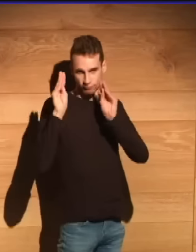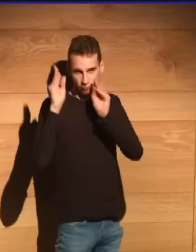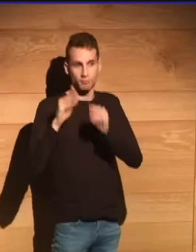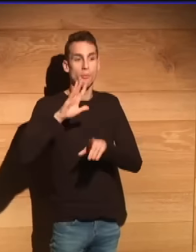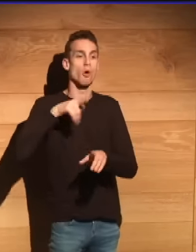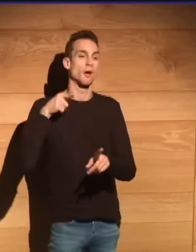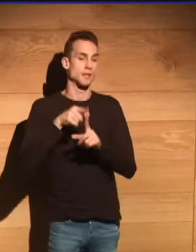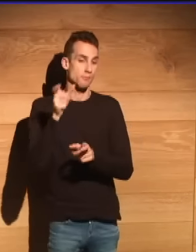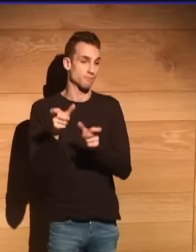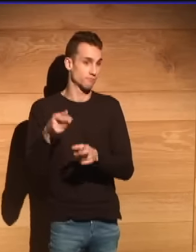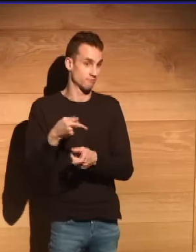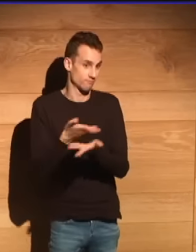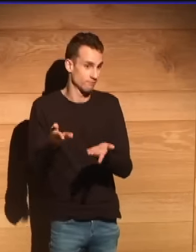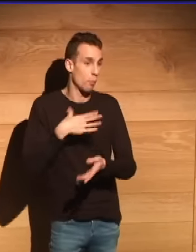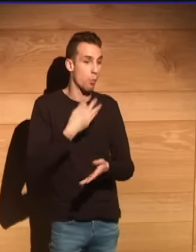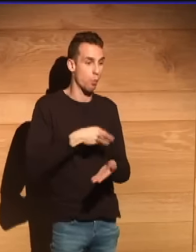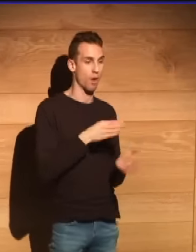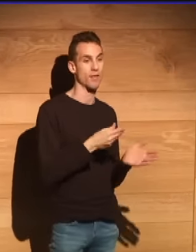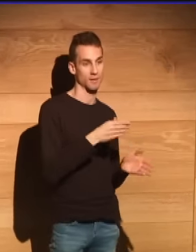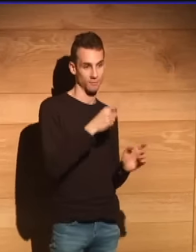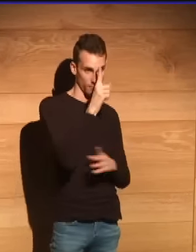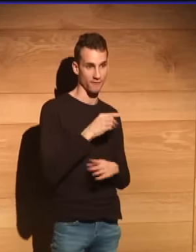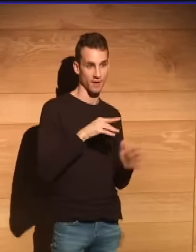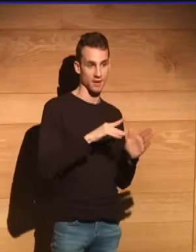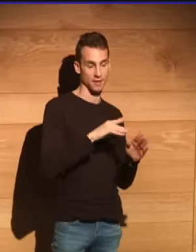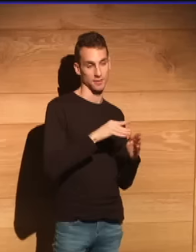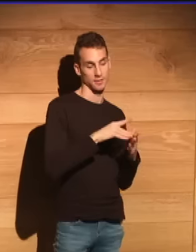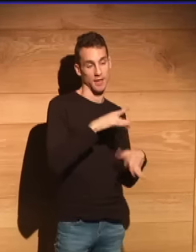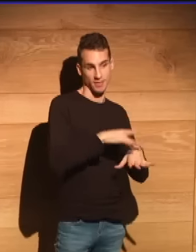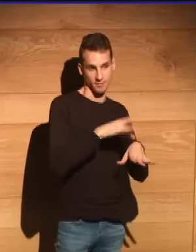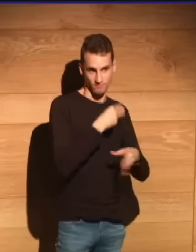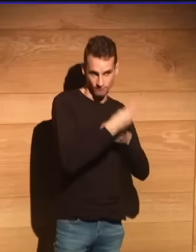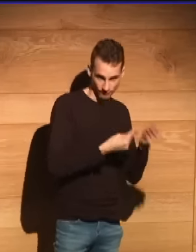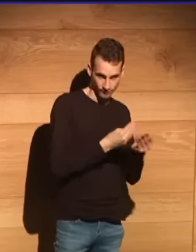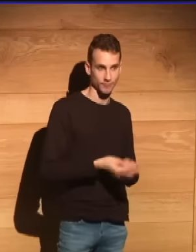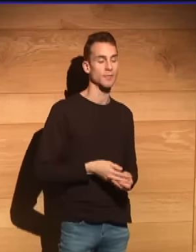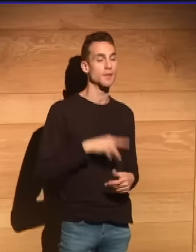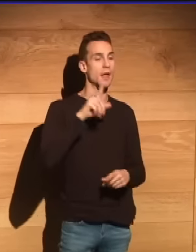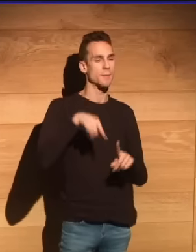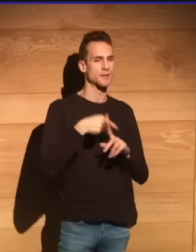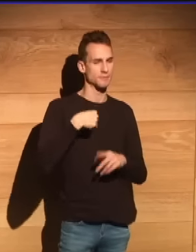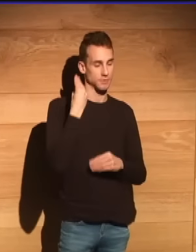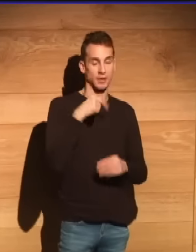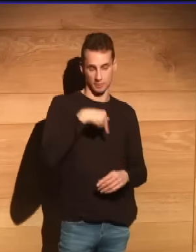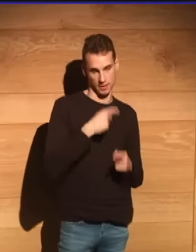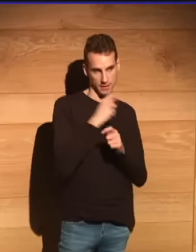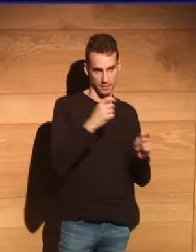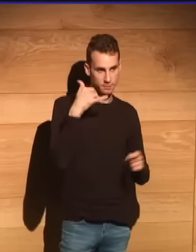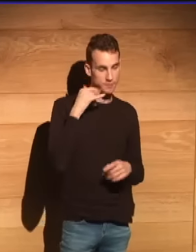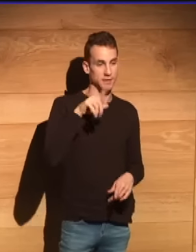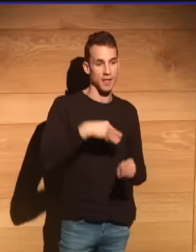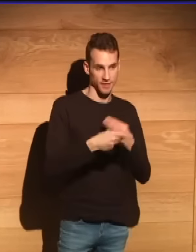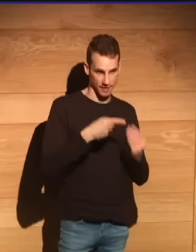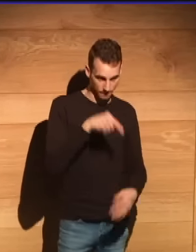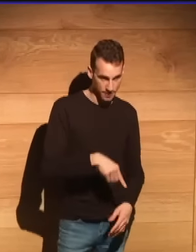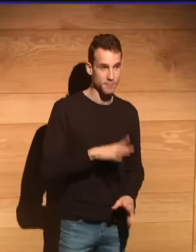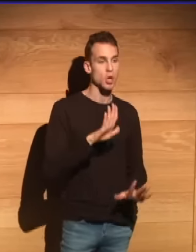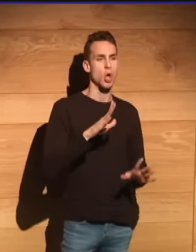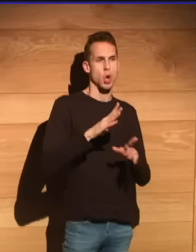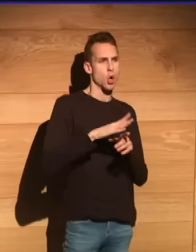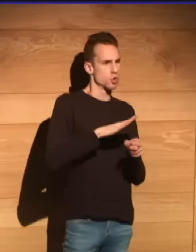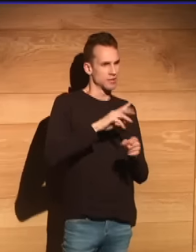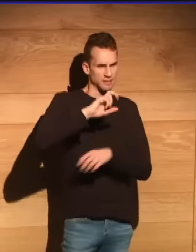en sitios, yo creo que Fundaciones lidera en este momento Fundación Telefónica, pero que se está haciendo en muchos sitios porque es una carencia